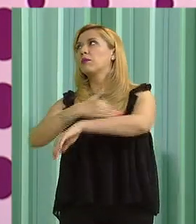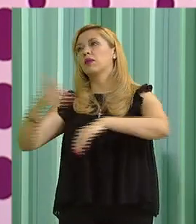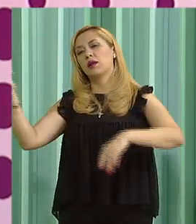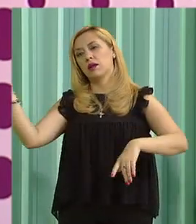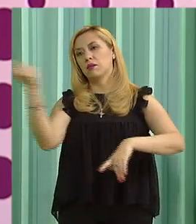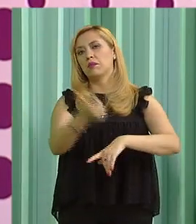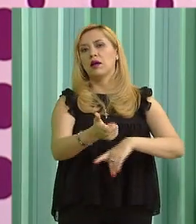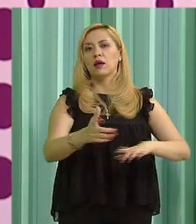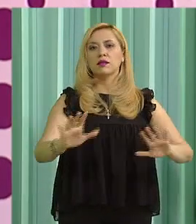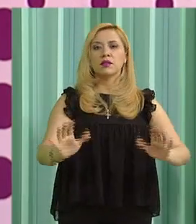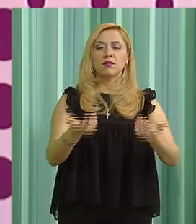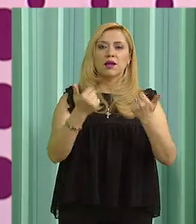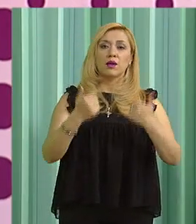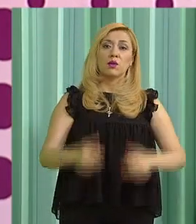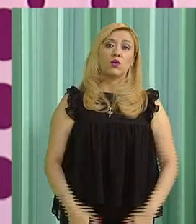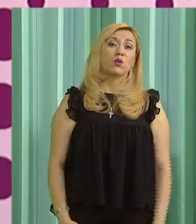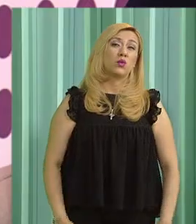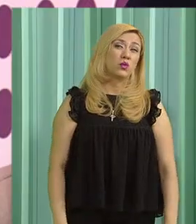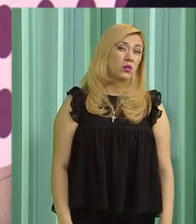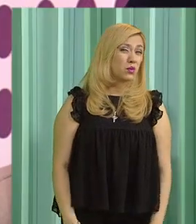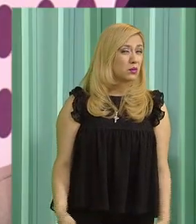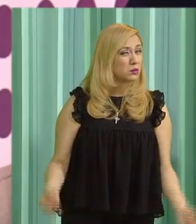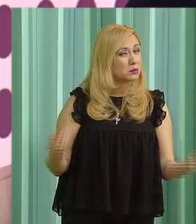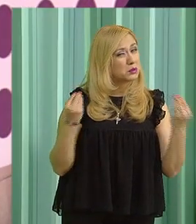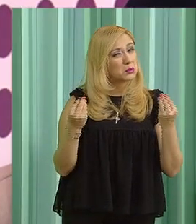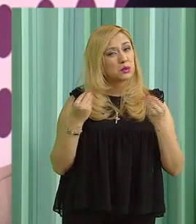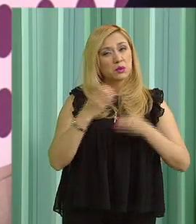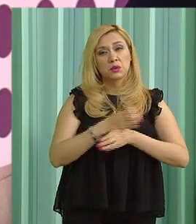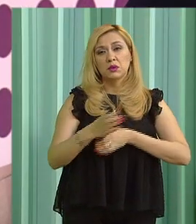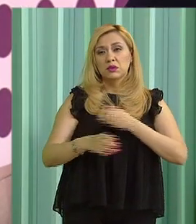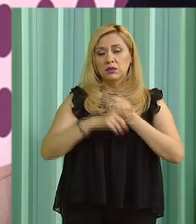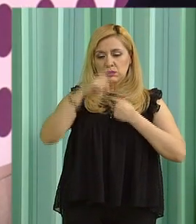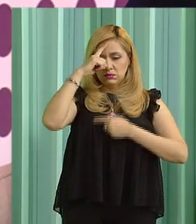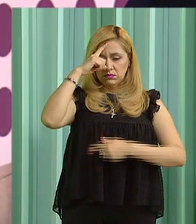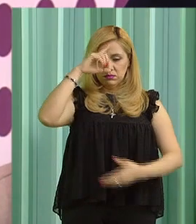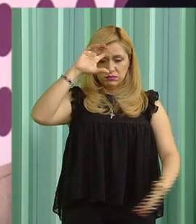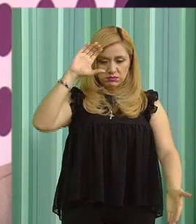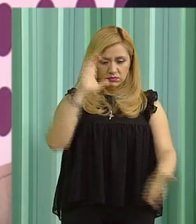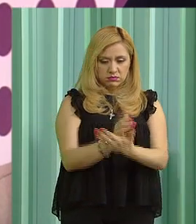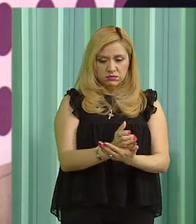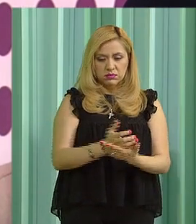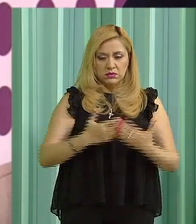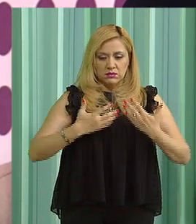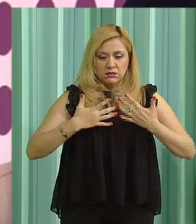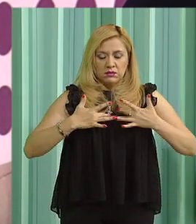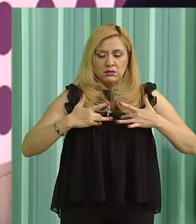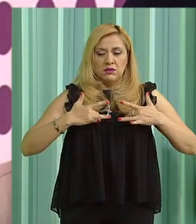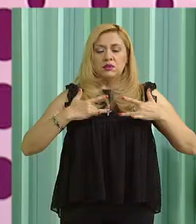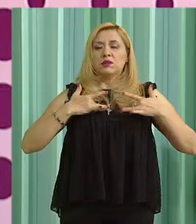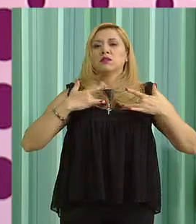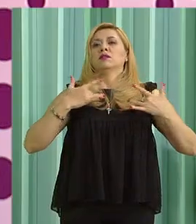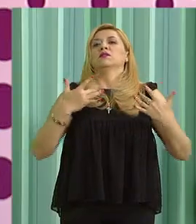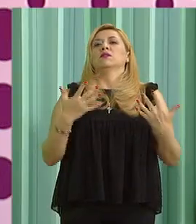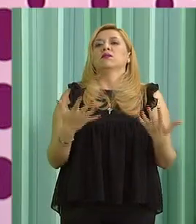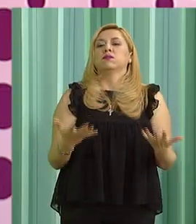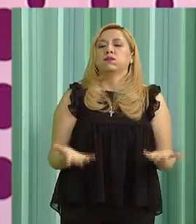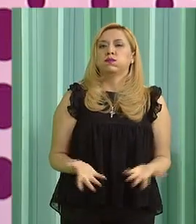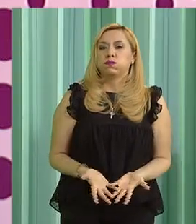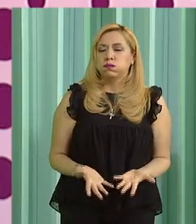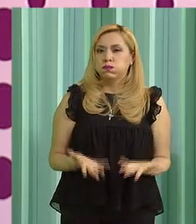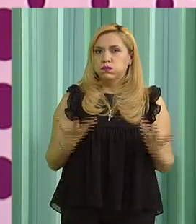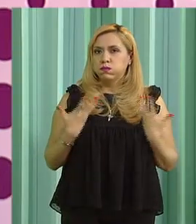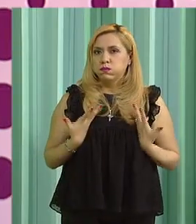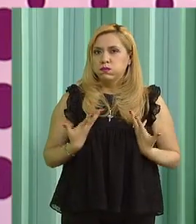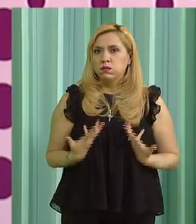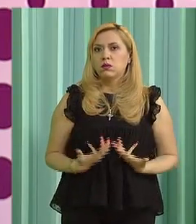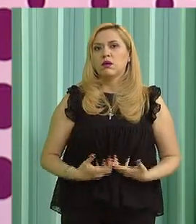Todas estas situaciones que se van viviendo pues son traumáticas. Entonces, a uno les tocará vivir algunas